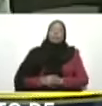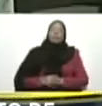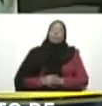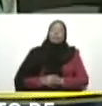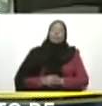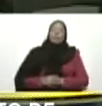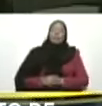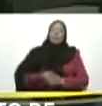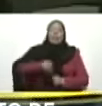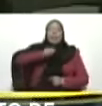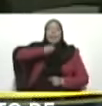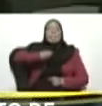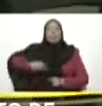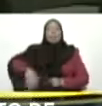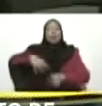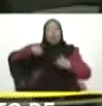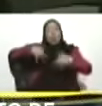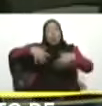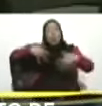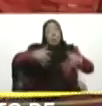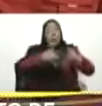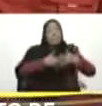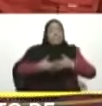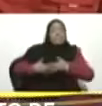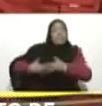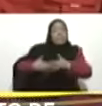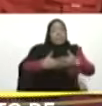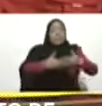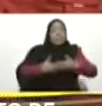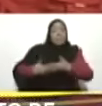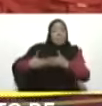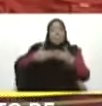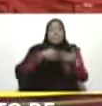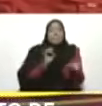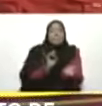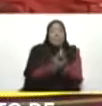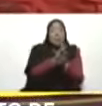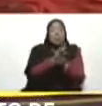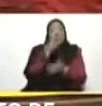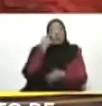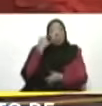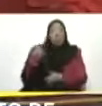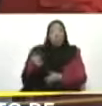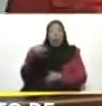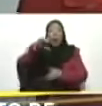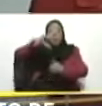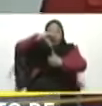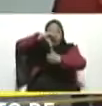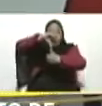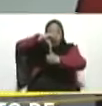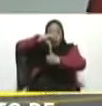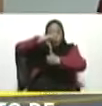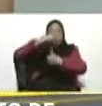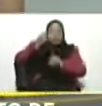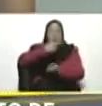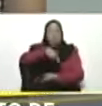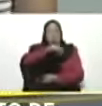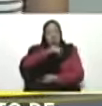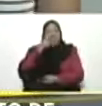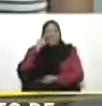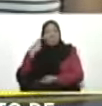y derrotó a los ejércitos gringos, a los ejércitos imperialistas, que pretendieron colonizar